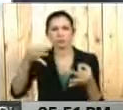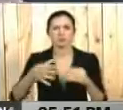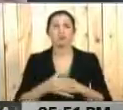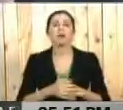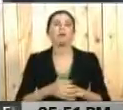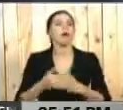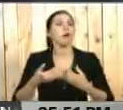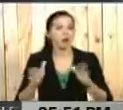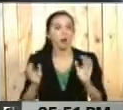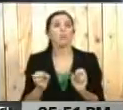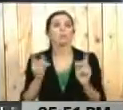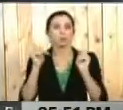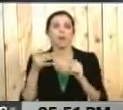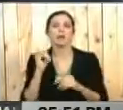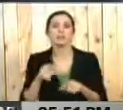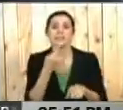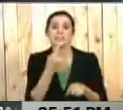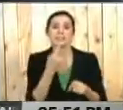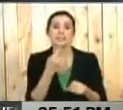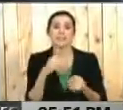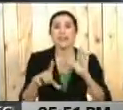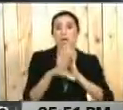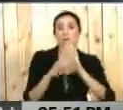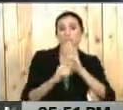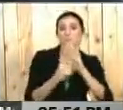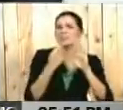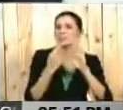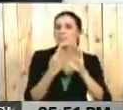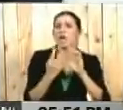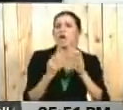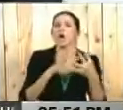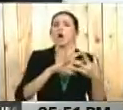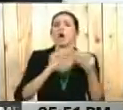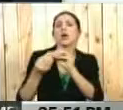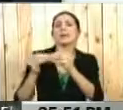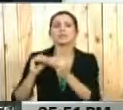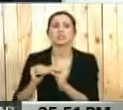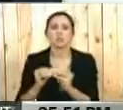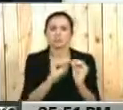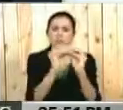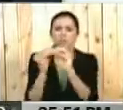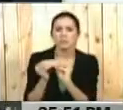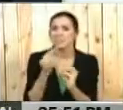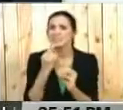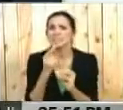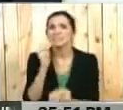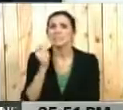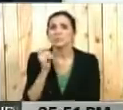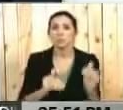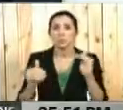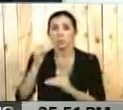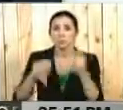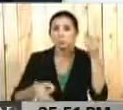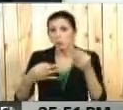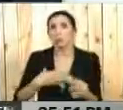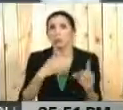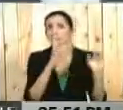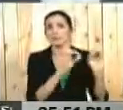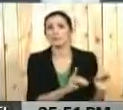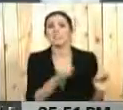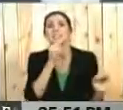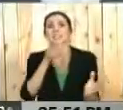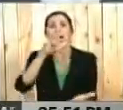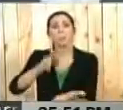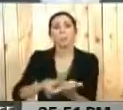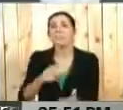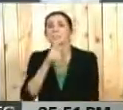la corrección. ¿Y qué es la corrección? Bueno, que el Tribunal Supremo de Justicia puede decir quién aprueba,